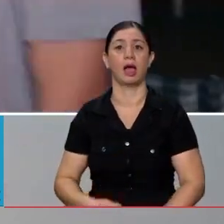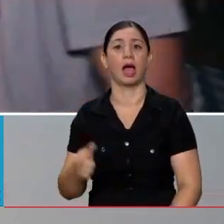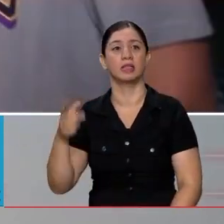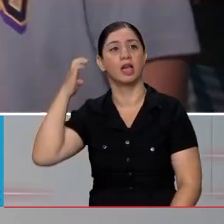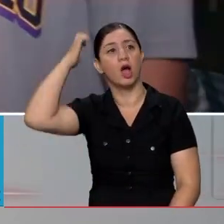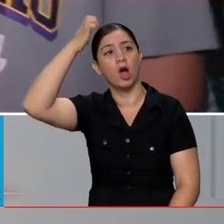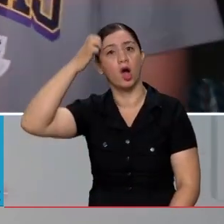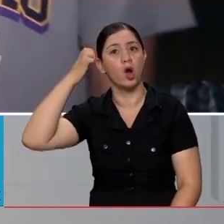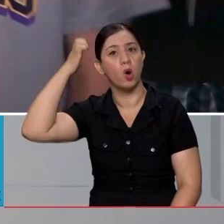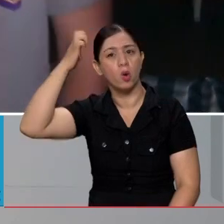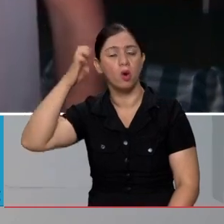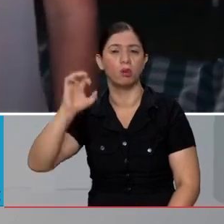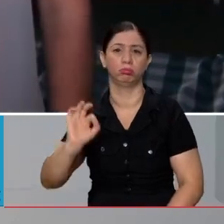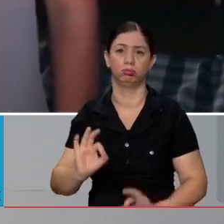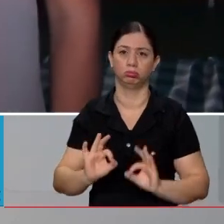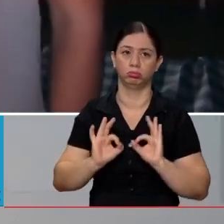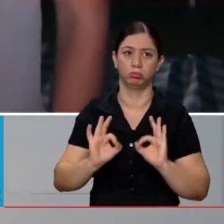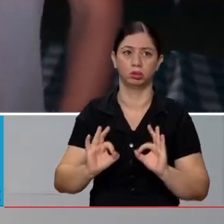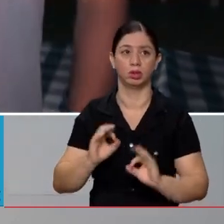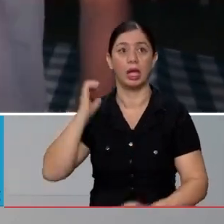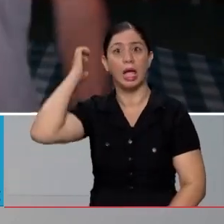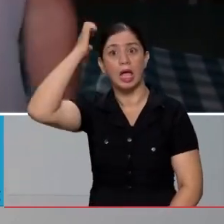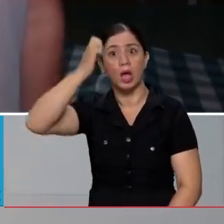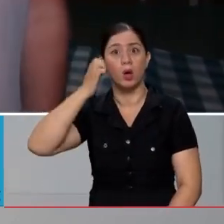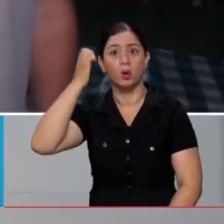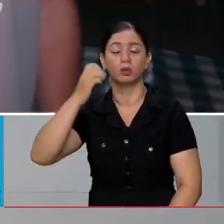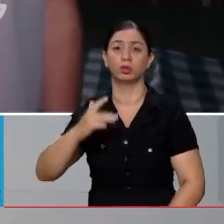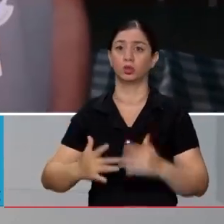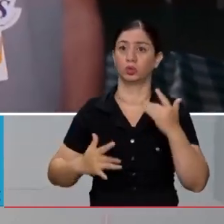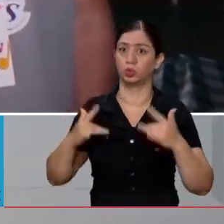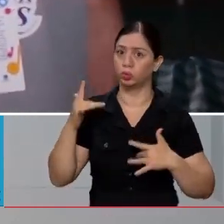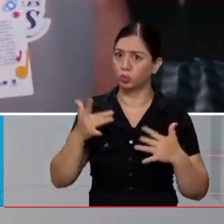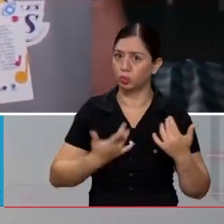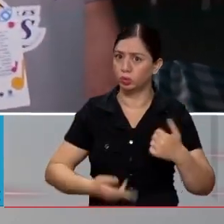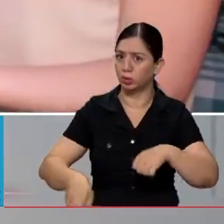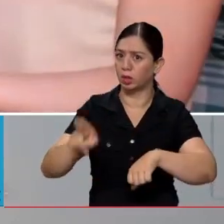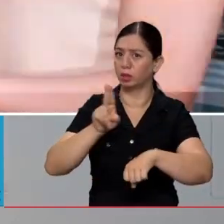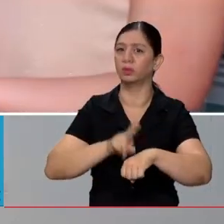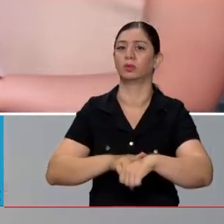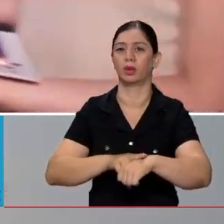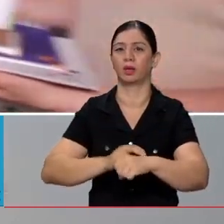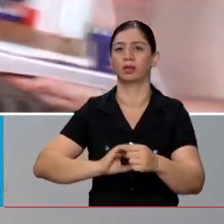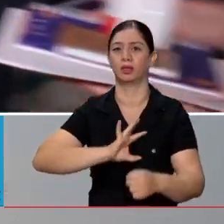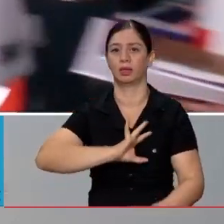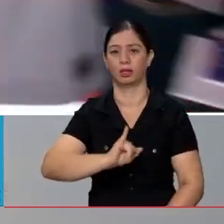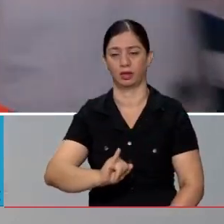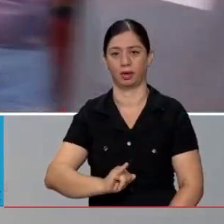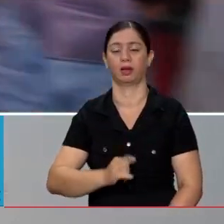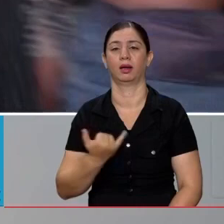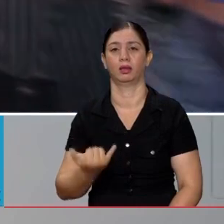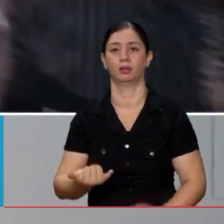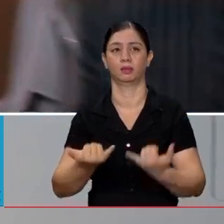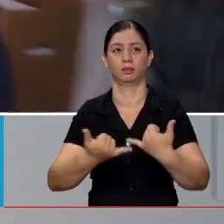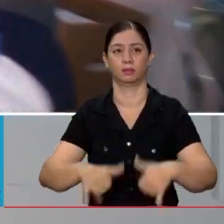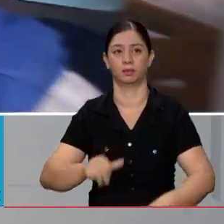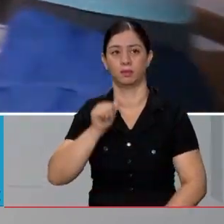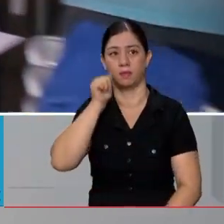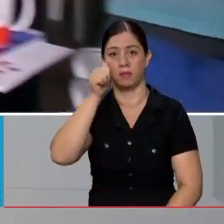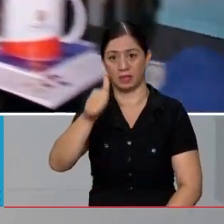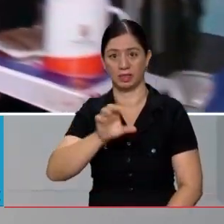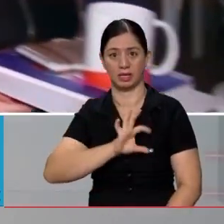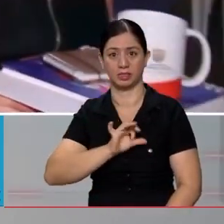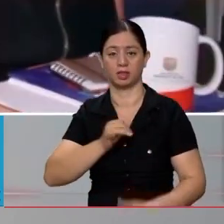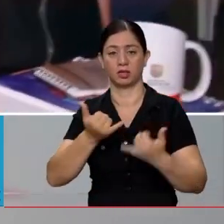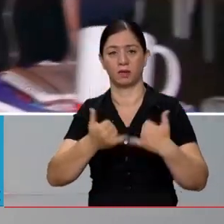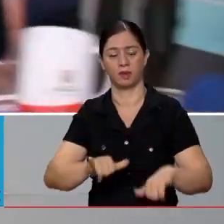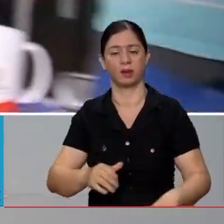hay países excepcionales, los europeos disfrutan mucho de los atractivos naturales de nuestra ciudad. El certamen culmina mañana sábado, pero